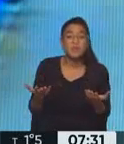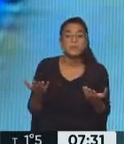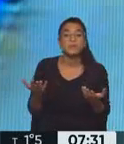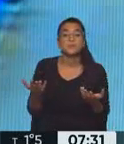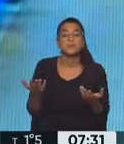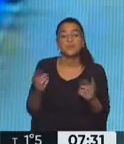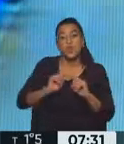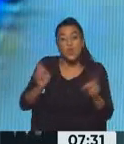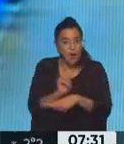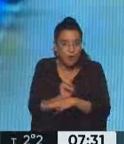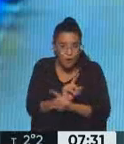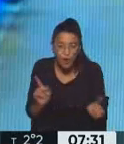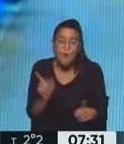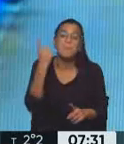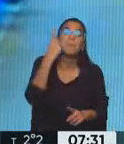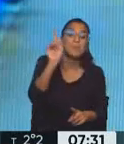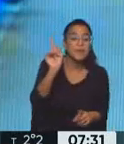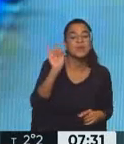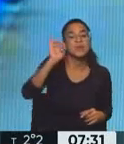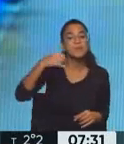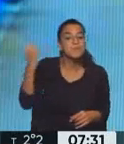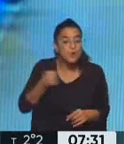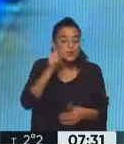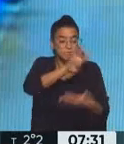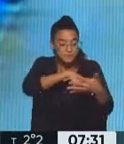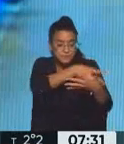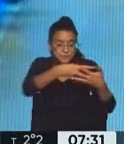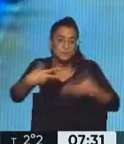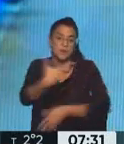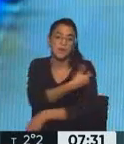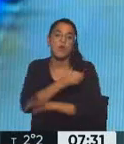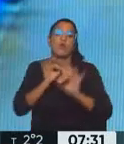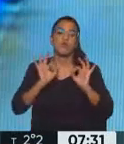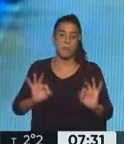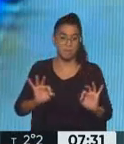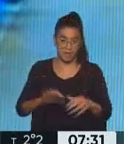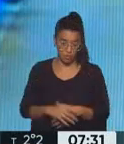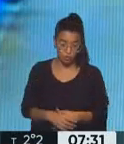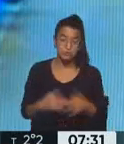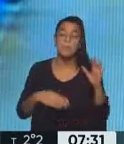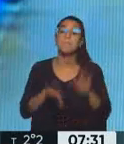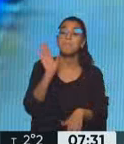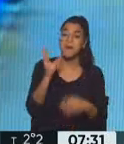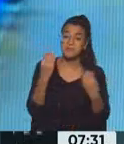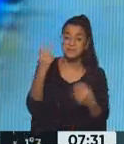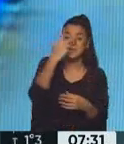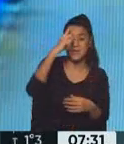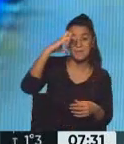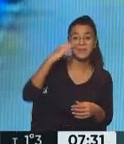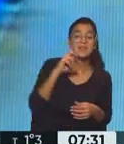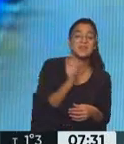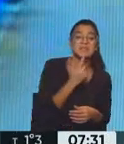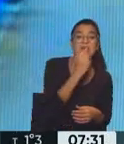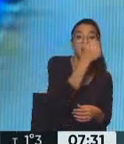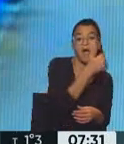no pero sí es importante que los calendarios de vacunación estén completos fundamentalmente hepatitis a hepatitis